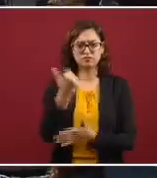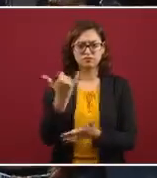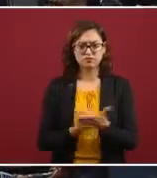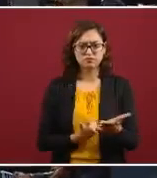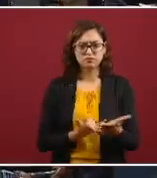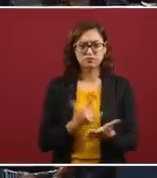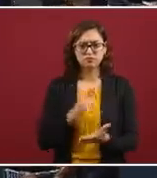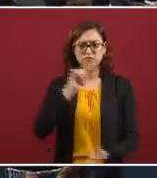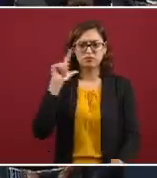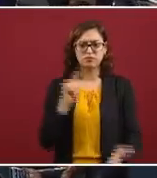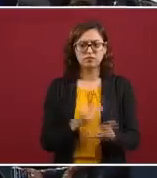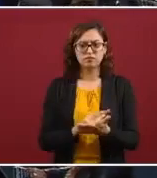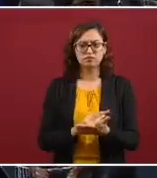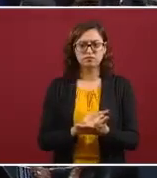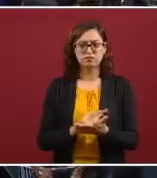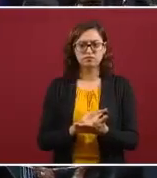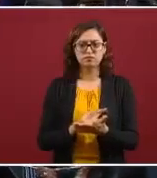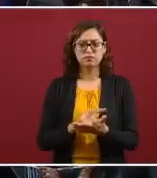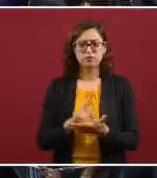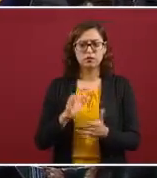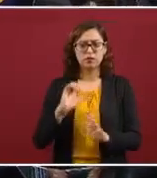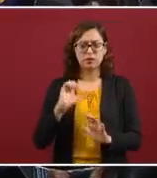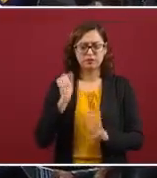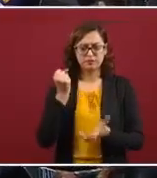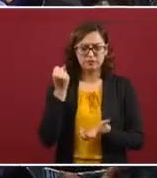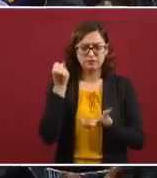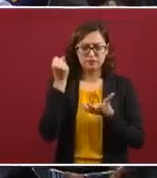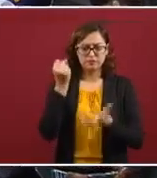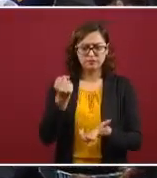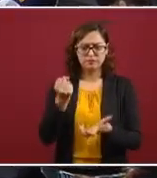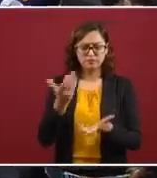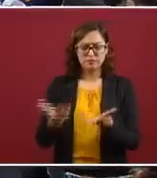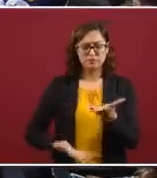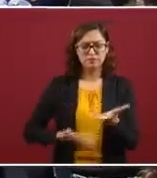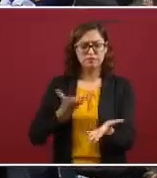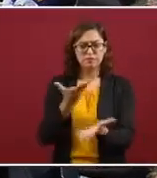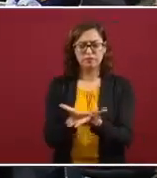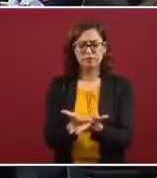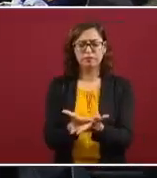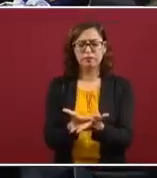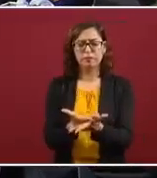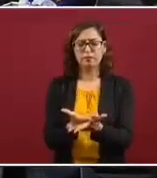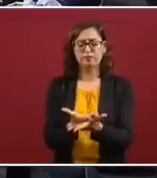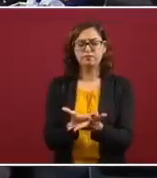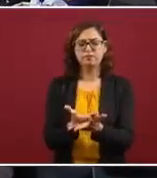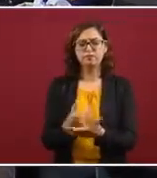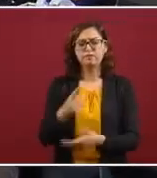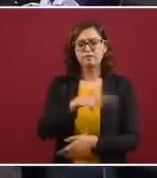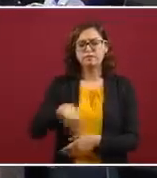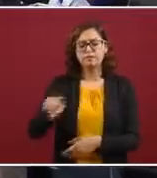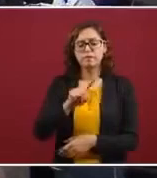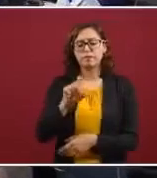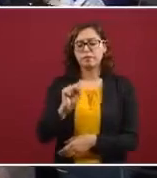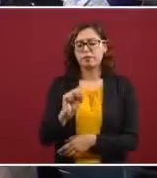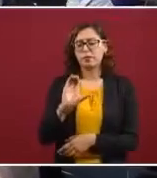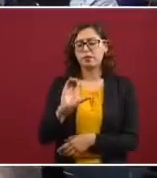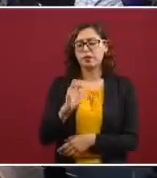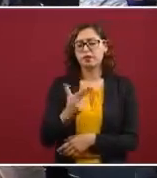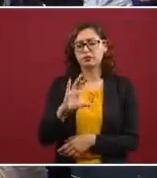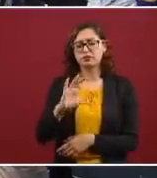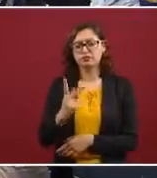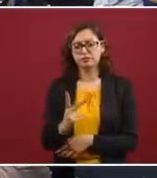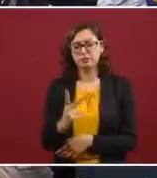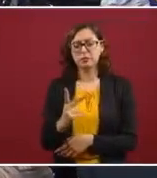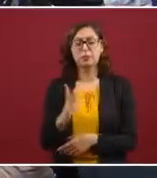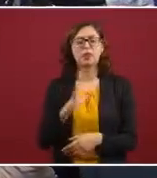de ley de ingreso que me presentaron los funcionarios de Hacienda, el proyecto,